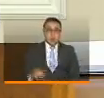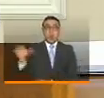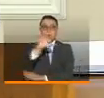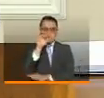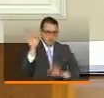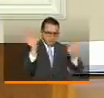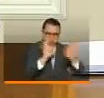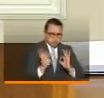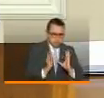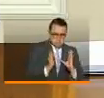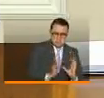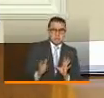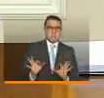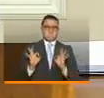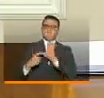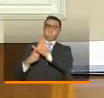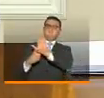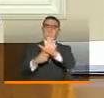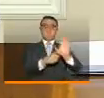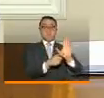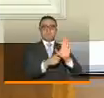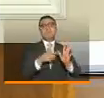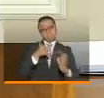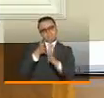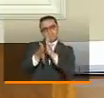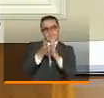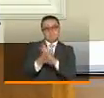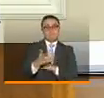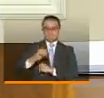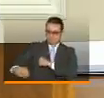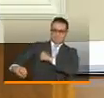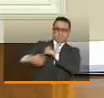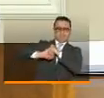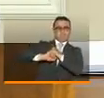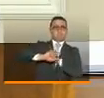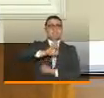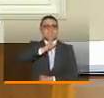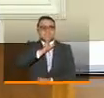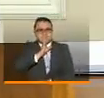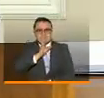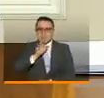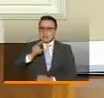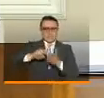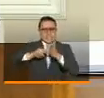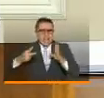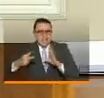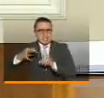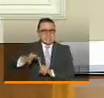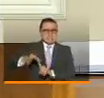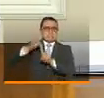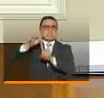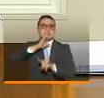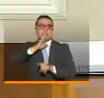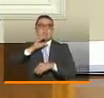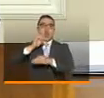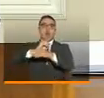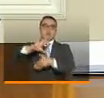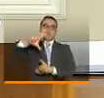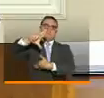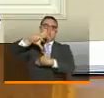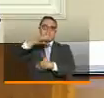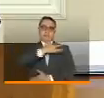debo decirlo acá, hemos contado con el apoyo incondicional, con el apoyo técnico especializado de la Organización Panamericana